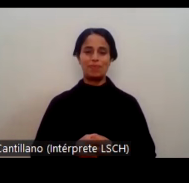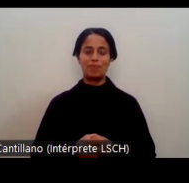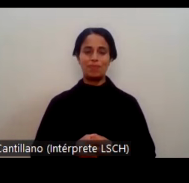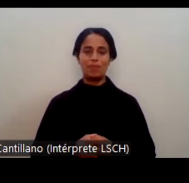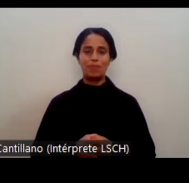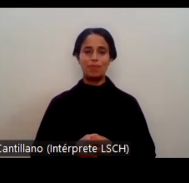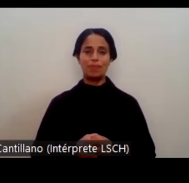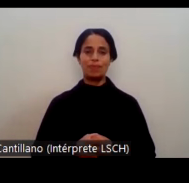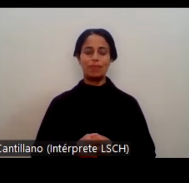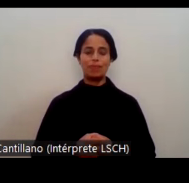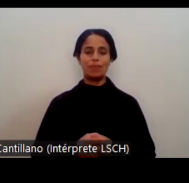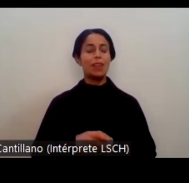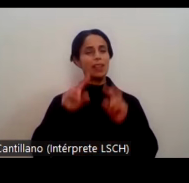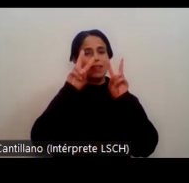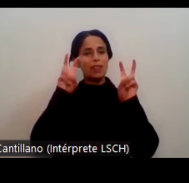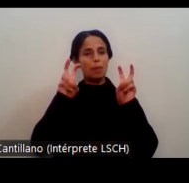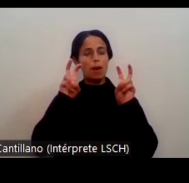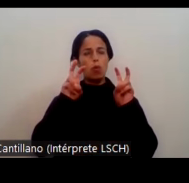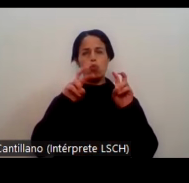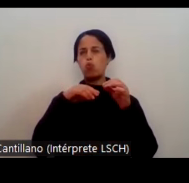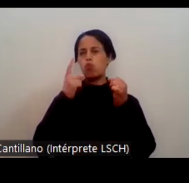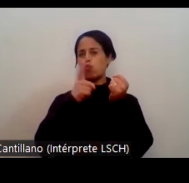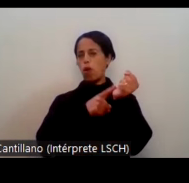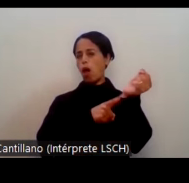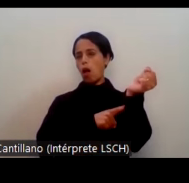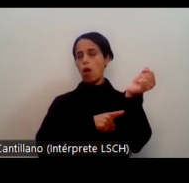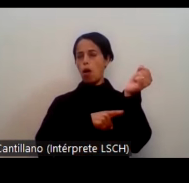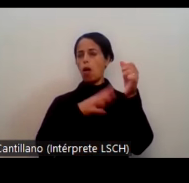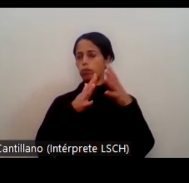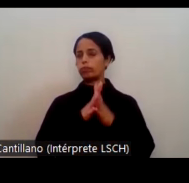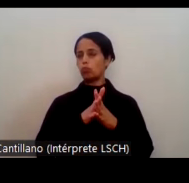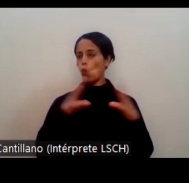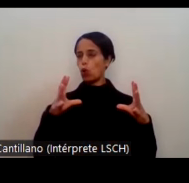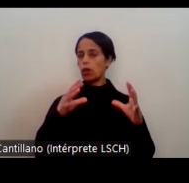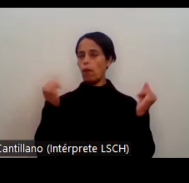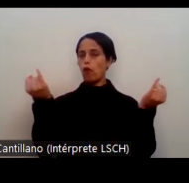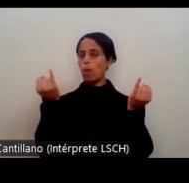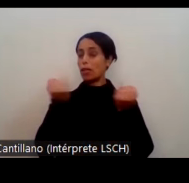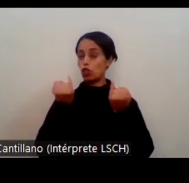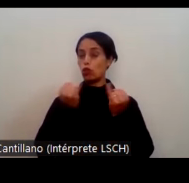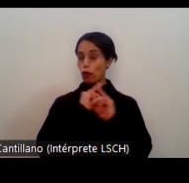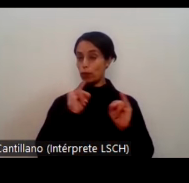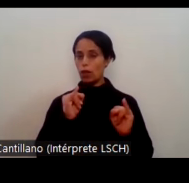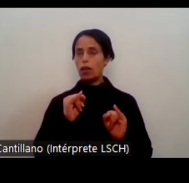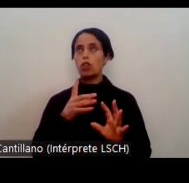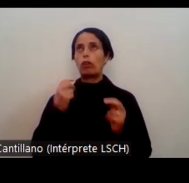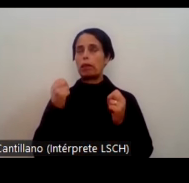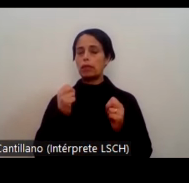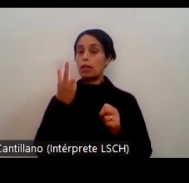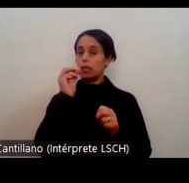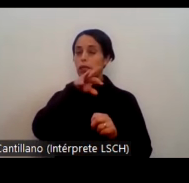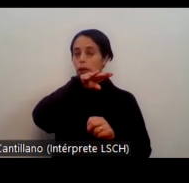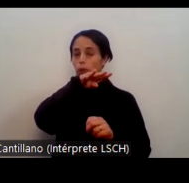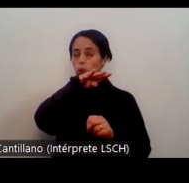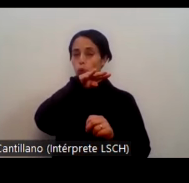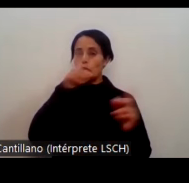Bueno, el tema es bien amplio. Eh, yo voy a tratar de en media hora condensar algunas